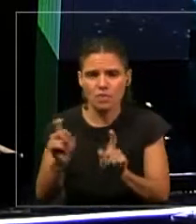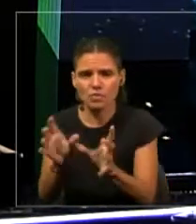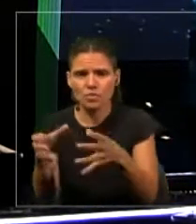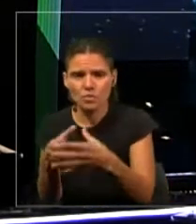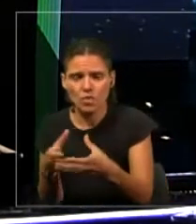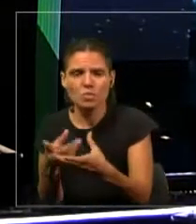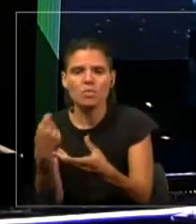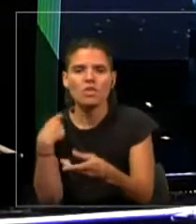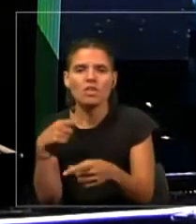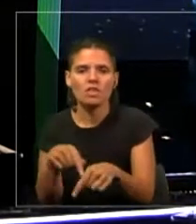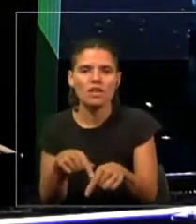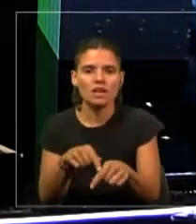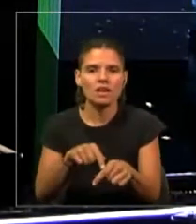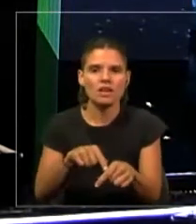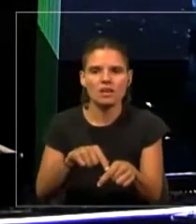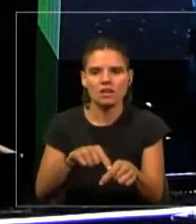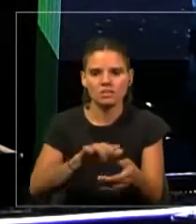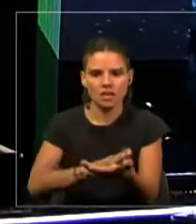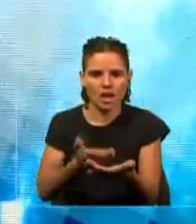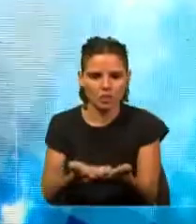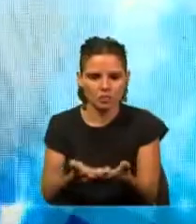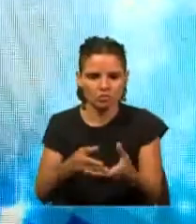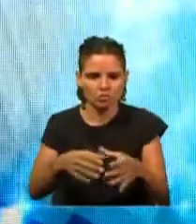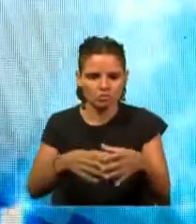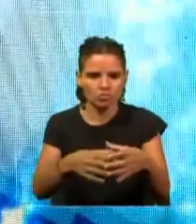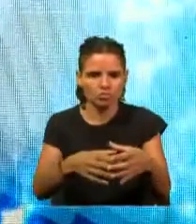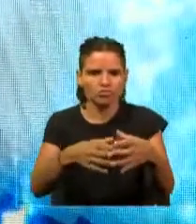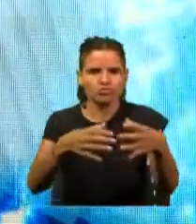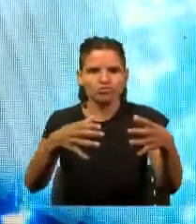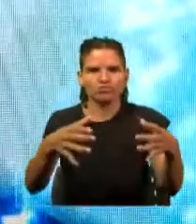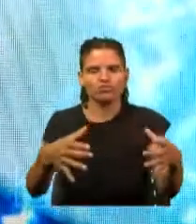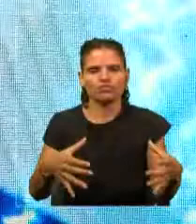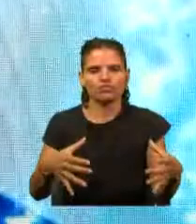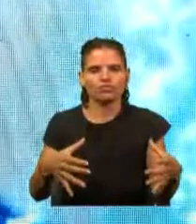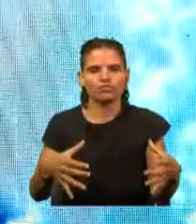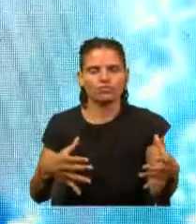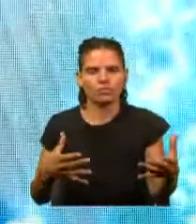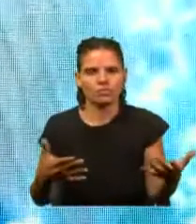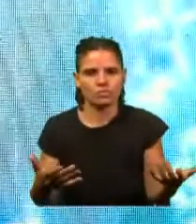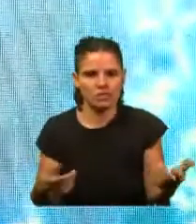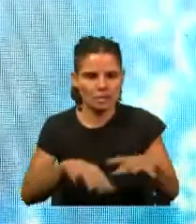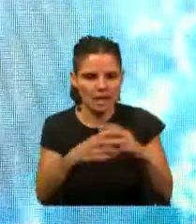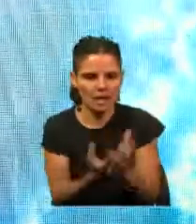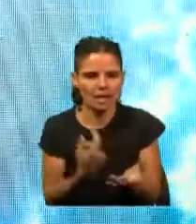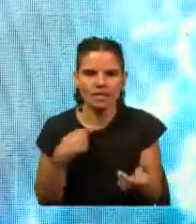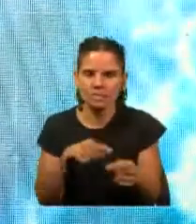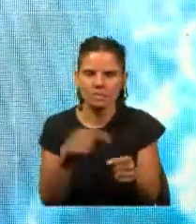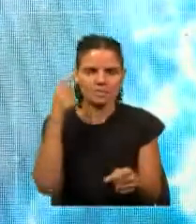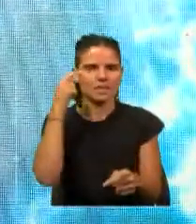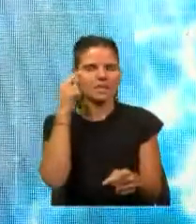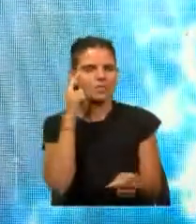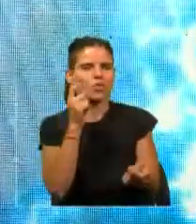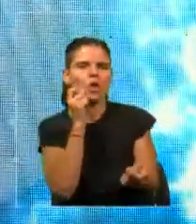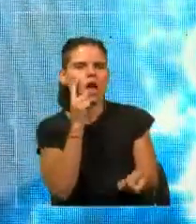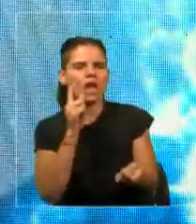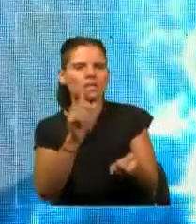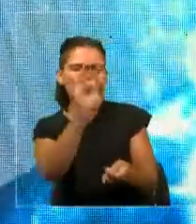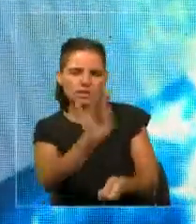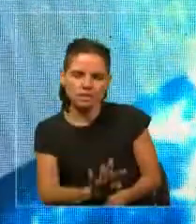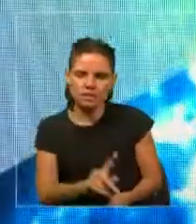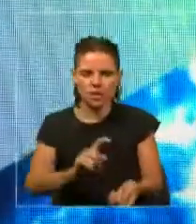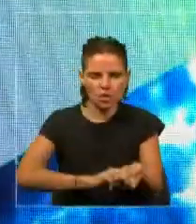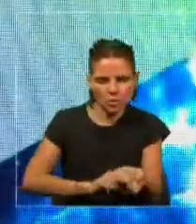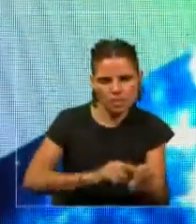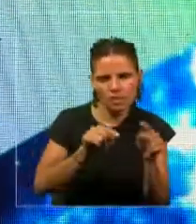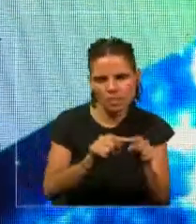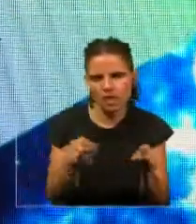la salud a escala planetaria. Conociendo los comportamientos se van a elegir, y eso es lo que busca